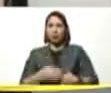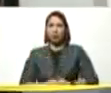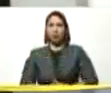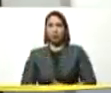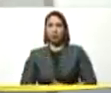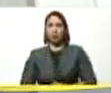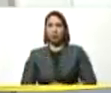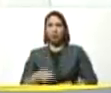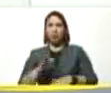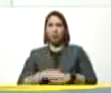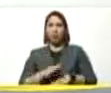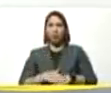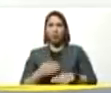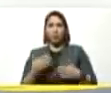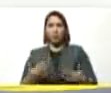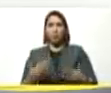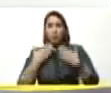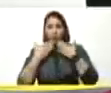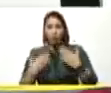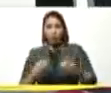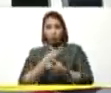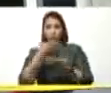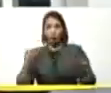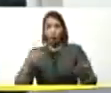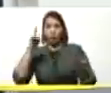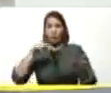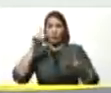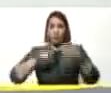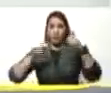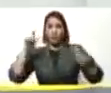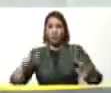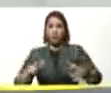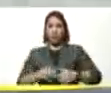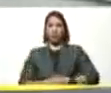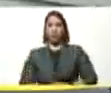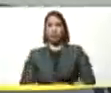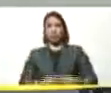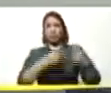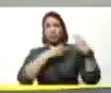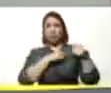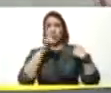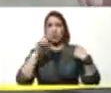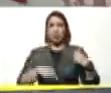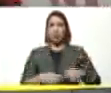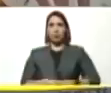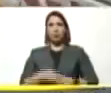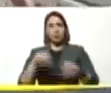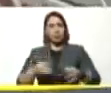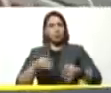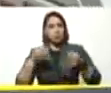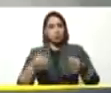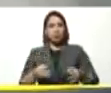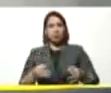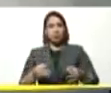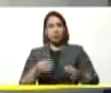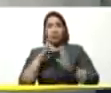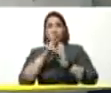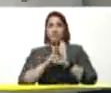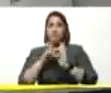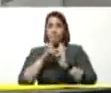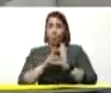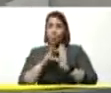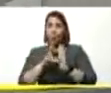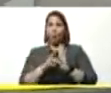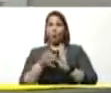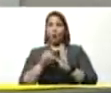sido posible gracias a todos ustedes, a las personas que se han encargado de estar ocupándose a cada momento de que en el refugio